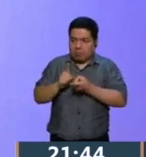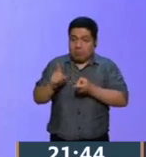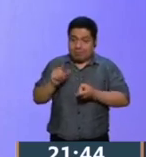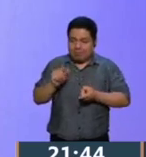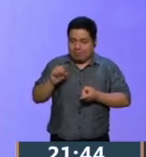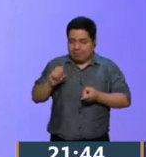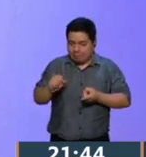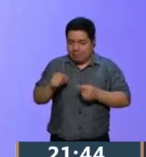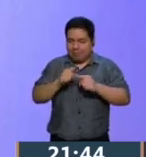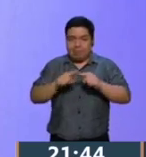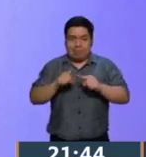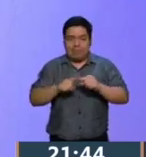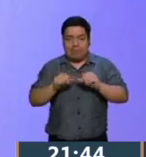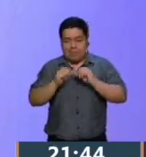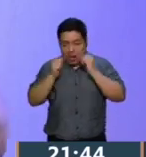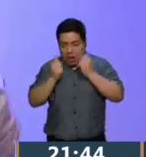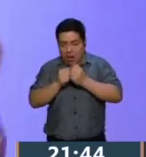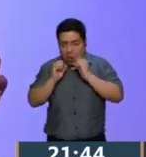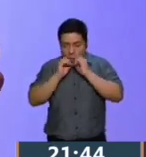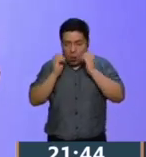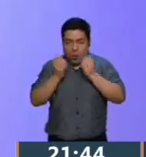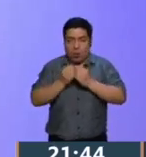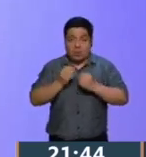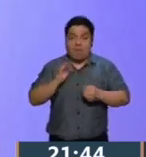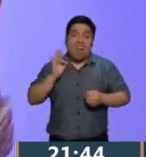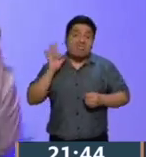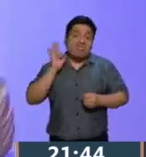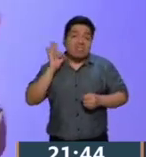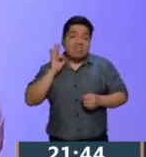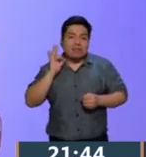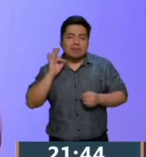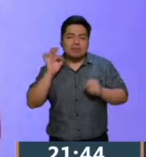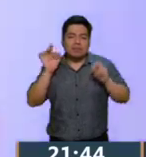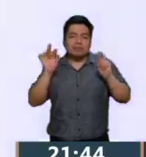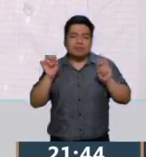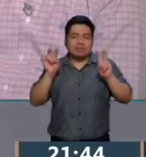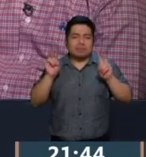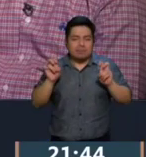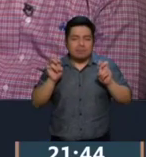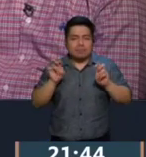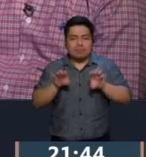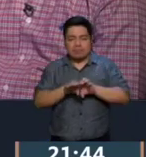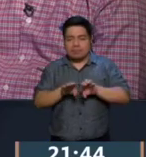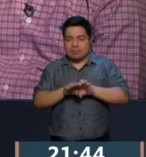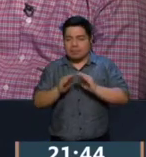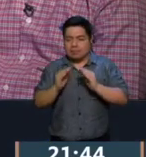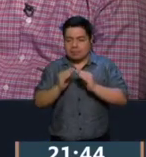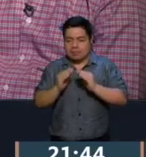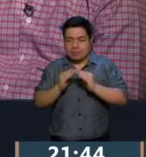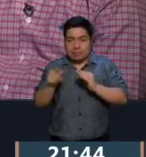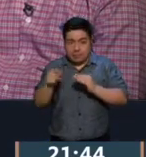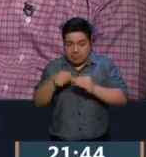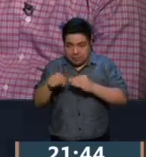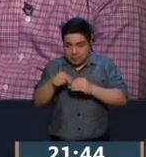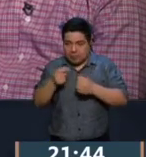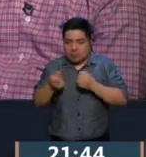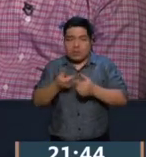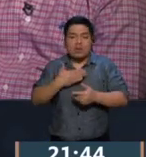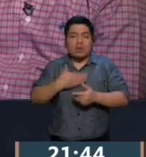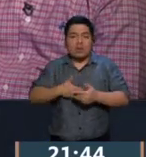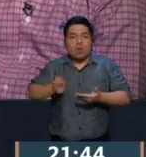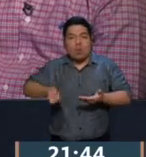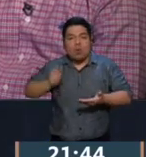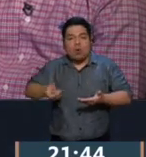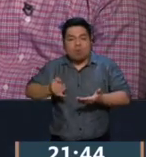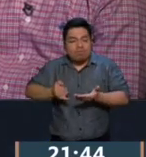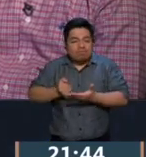de múltiples organizaciones, fue una fiscalía que es supuestamente la casa encargada de impartir justicia en